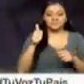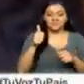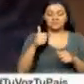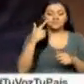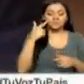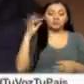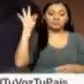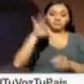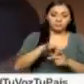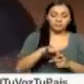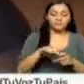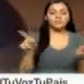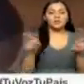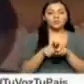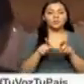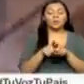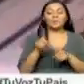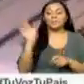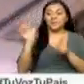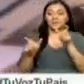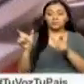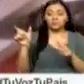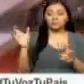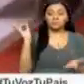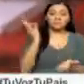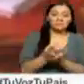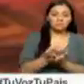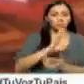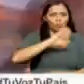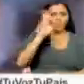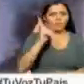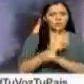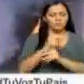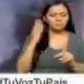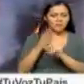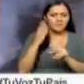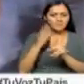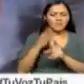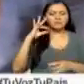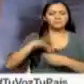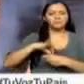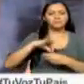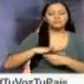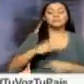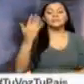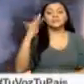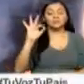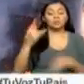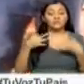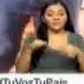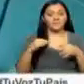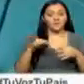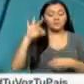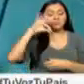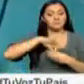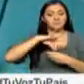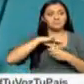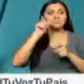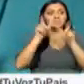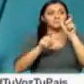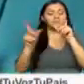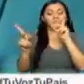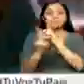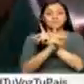del sufragio con un ausentismo cada vez menor. Para este proceso electoral del 19 de febrero, las personas con